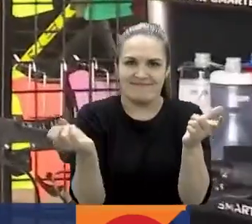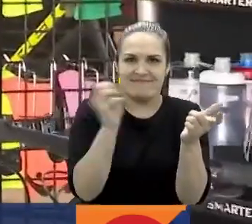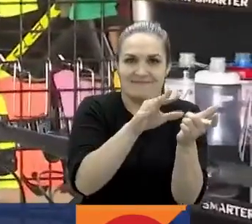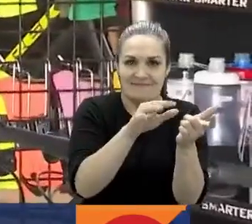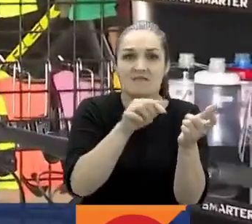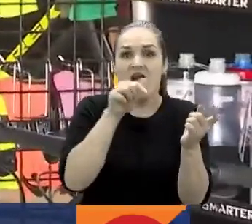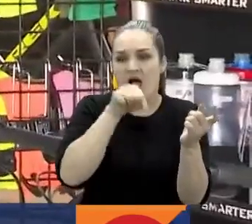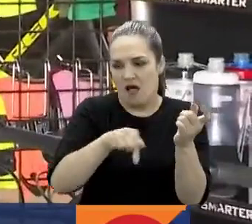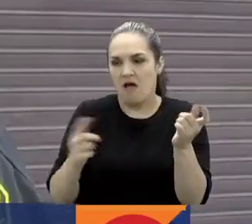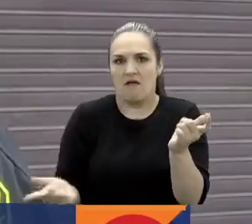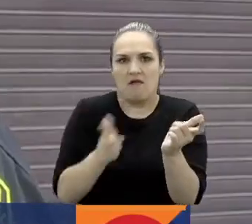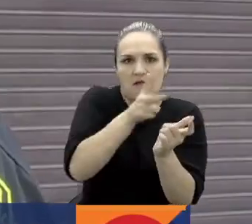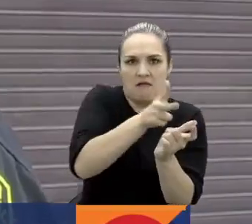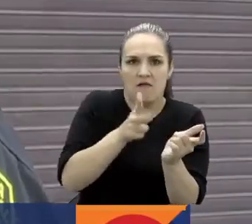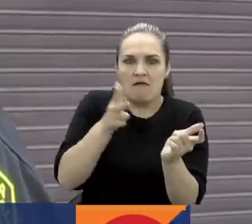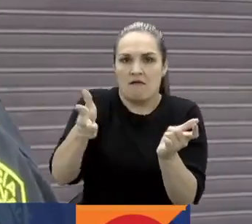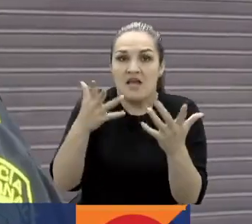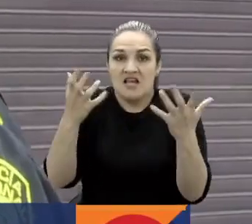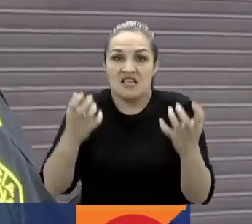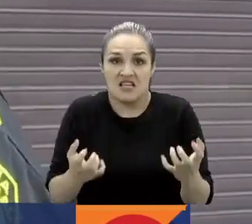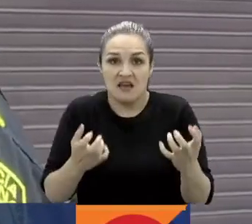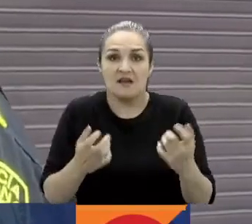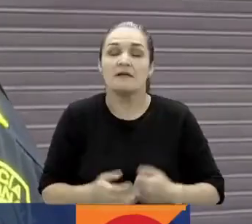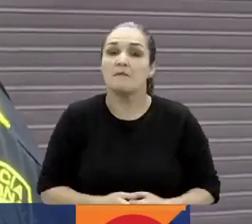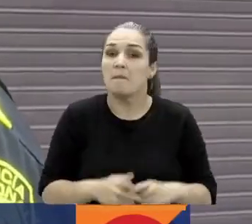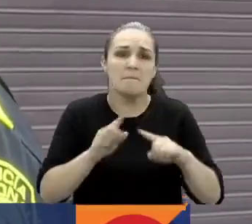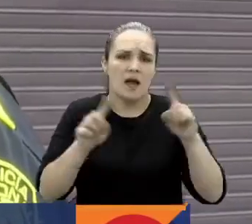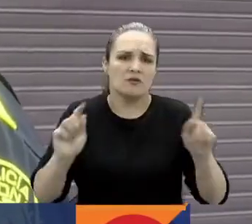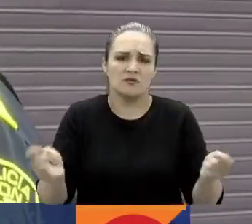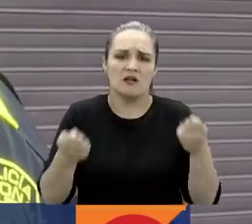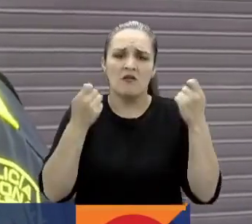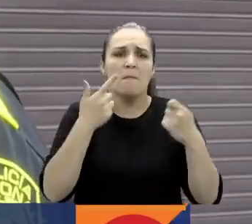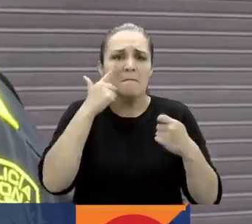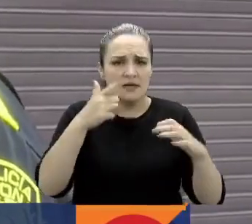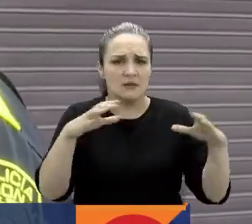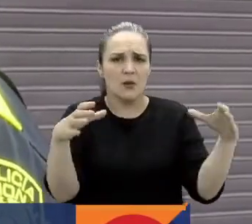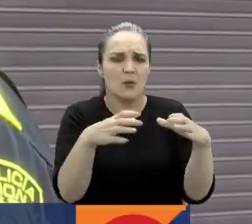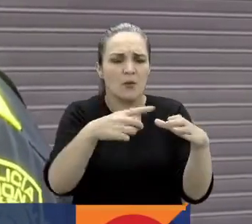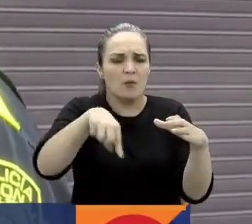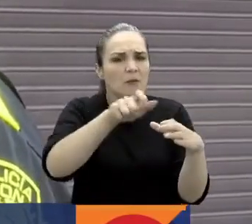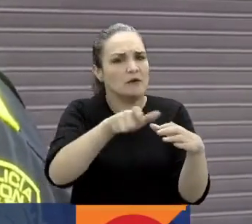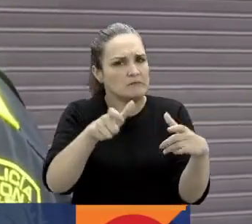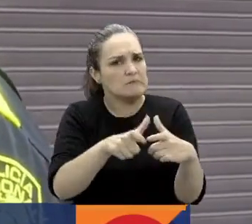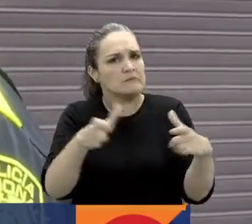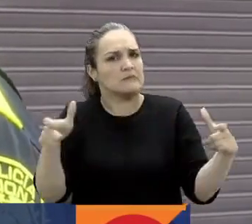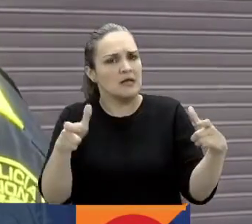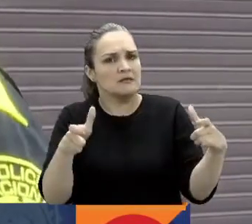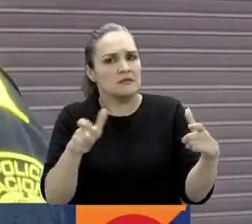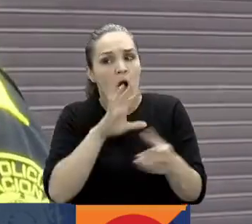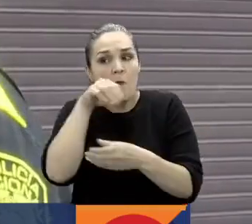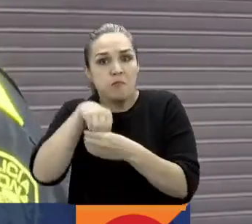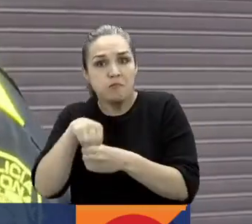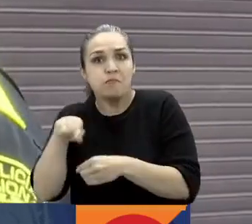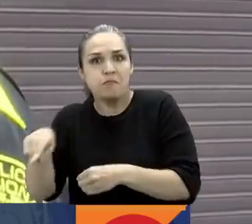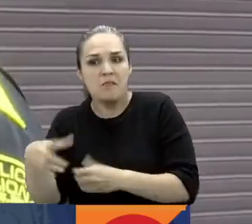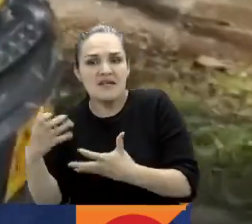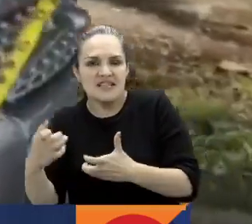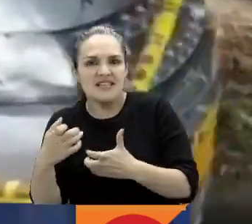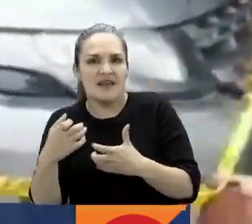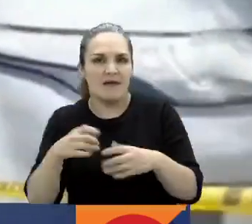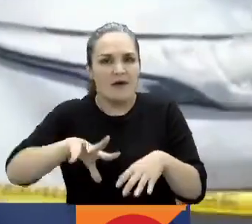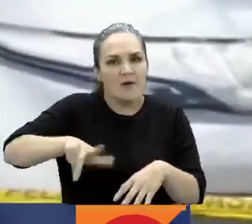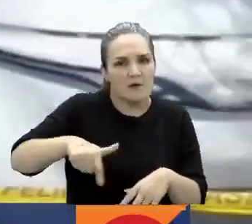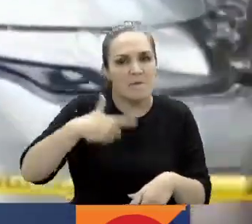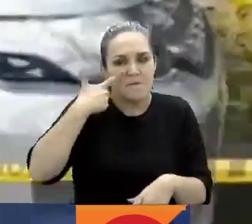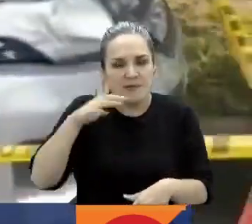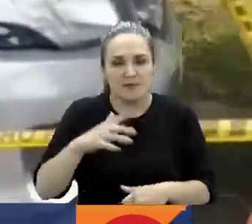cuadrante se dan a la huida. Al parecer es un grupo bastante grande de personas que se encontraban allí que iban a cometer el